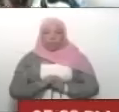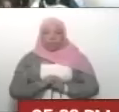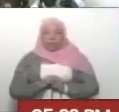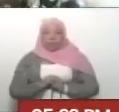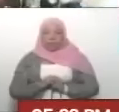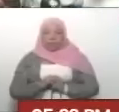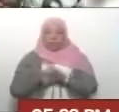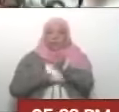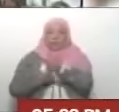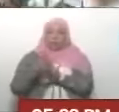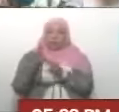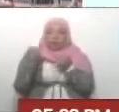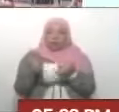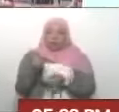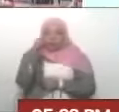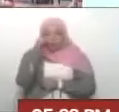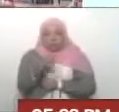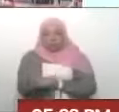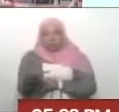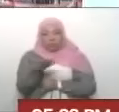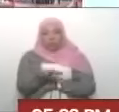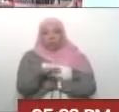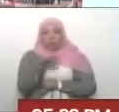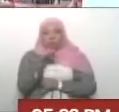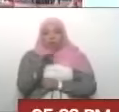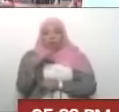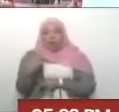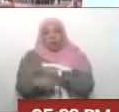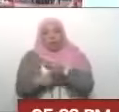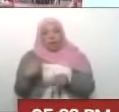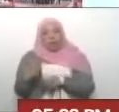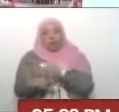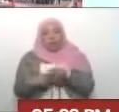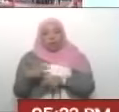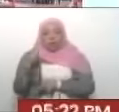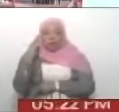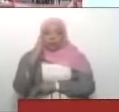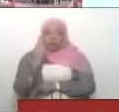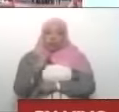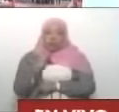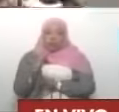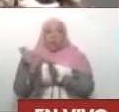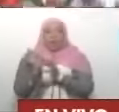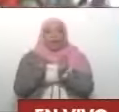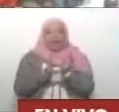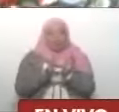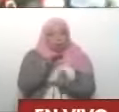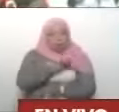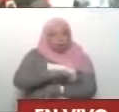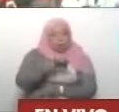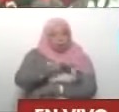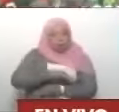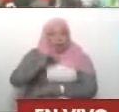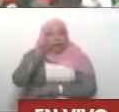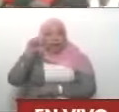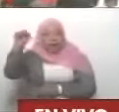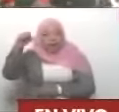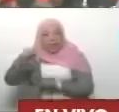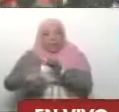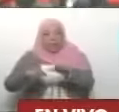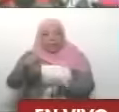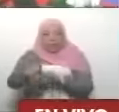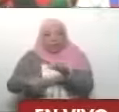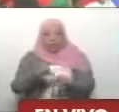Y constatar que la revolución bolivariana humanista, cristiana, socialista del siglo XXI ha